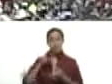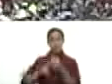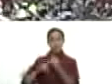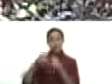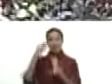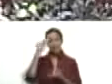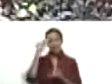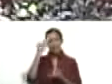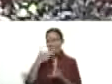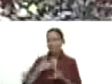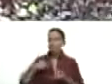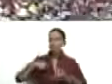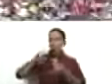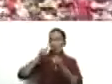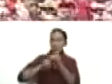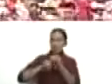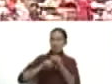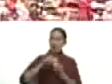somos un matrimonio cristiano,